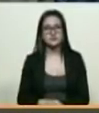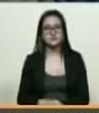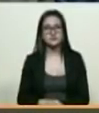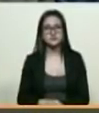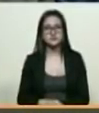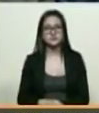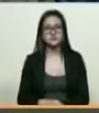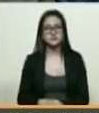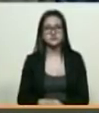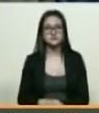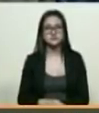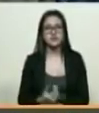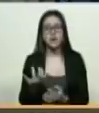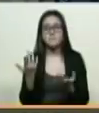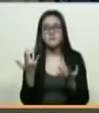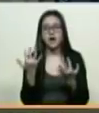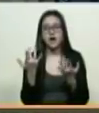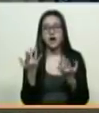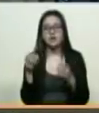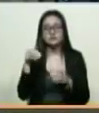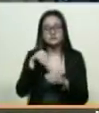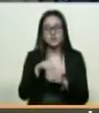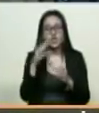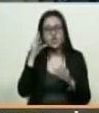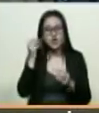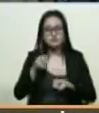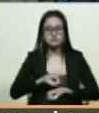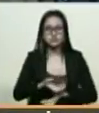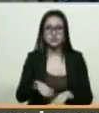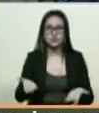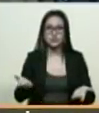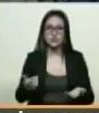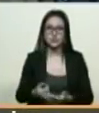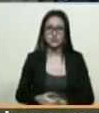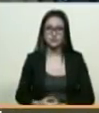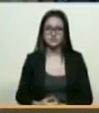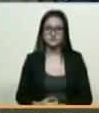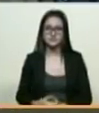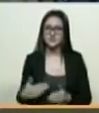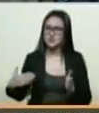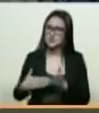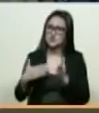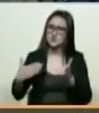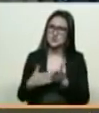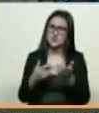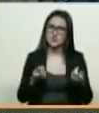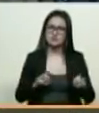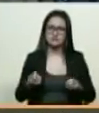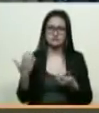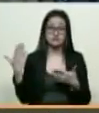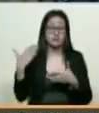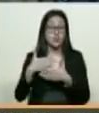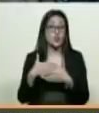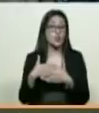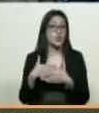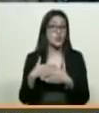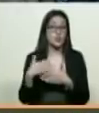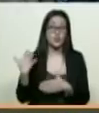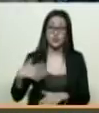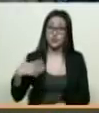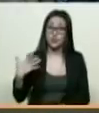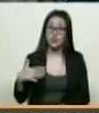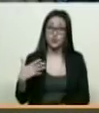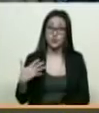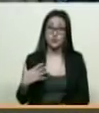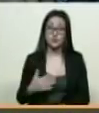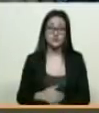tiene, por supuesto, sus manos metidas aquí, porque la persecución financiera, el bloqueo que